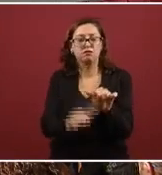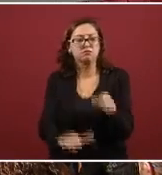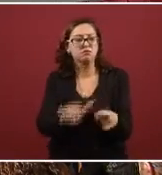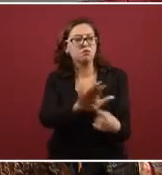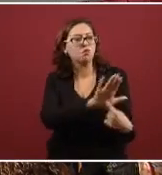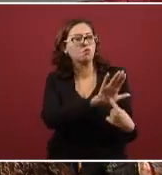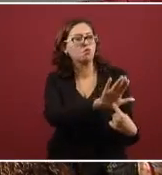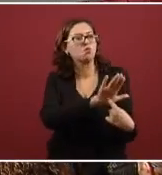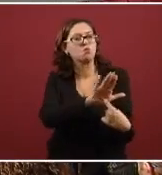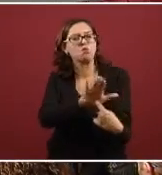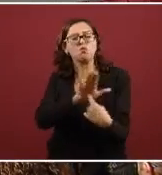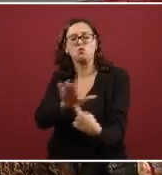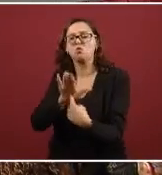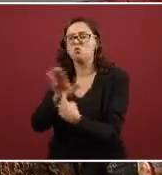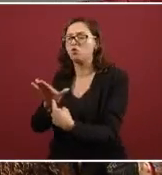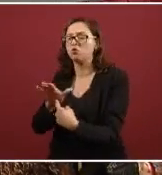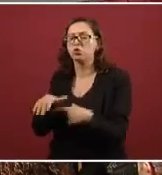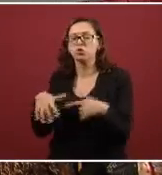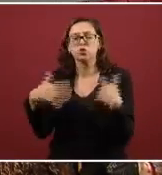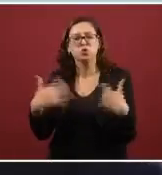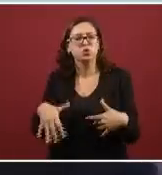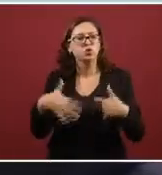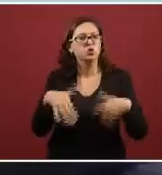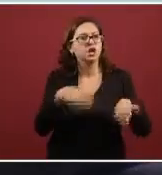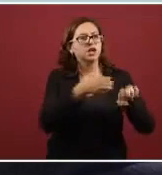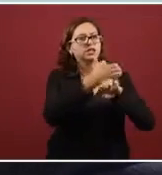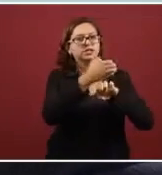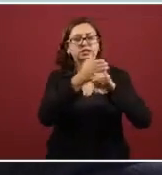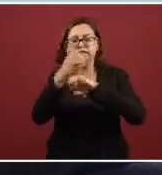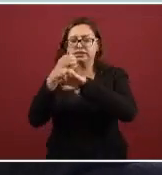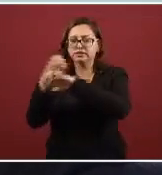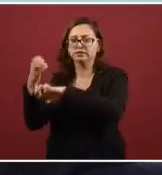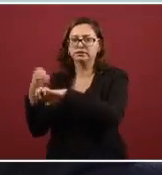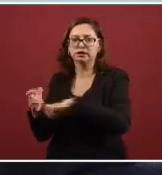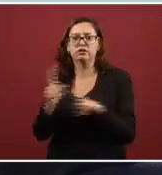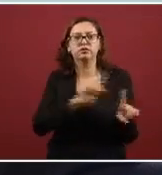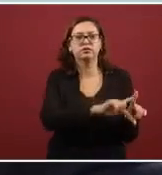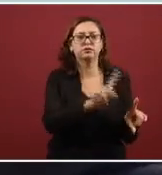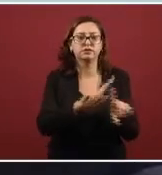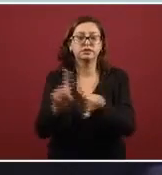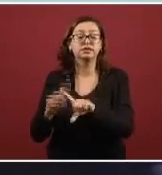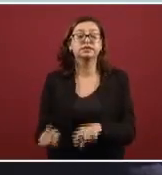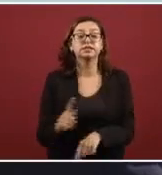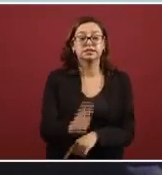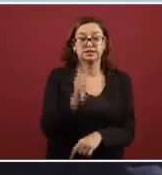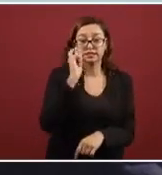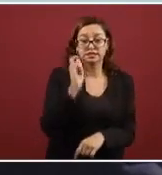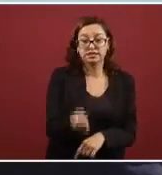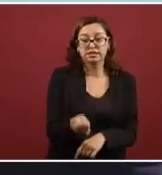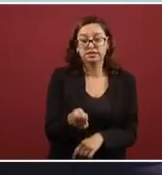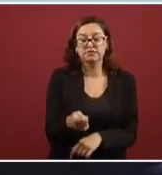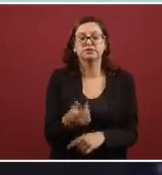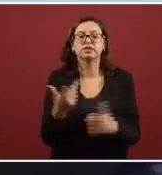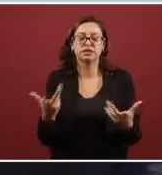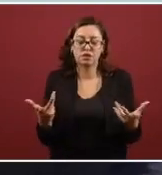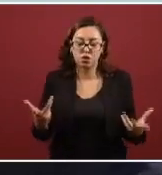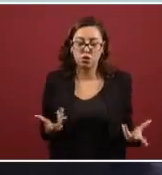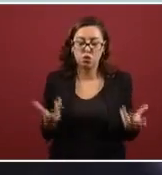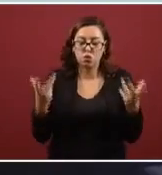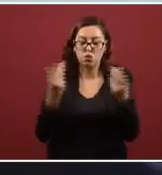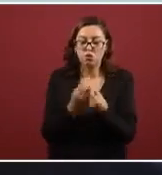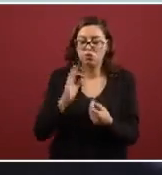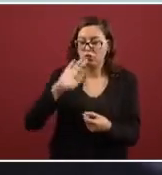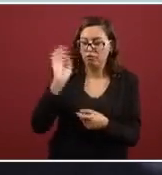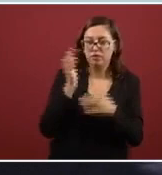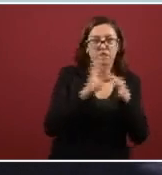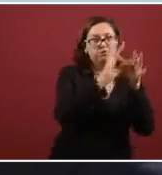inclusión de las representaciones de los estados. Esto nos va a permitir enaltecer la unidad derivada del Pacto Federal. Va